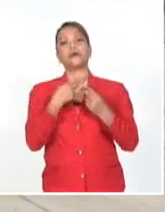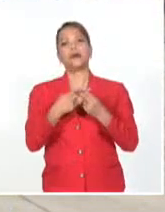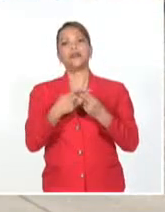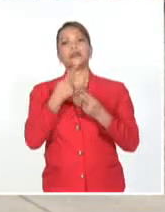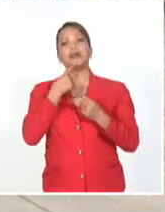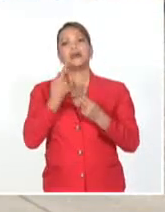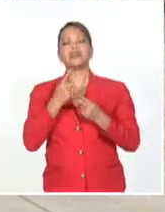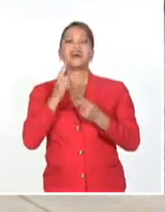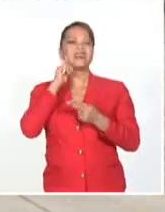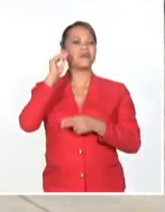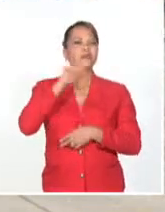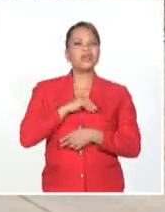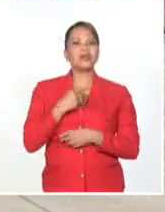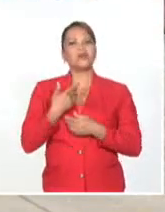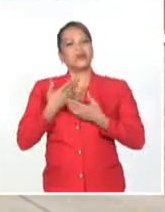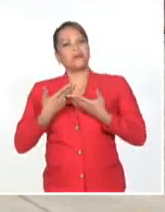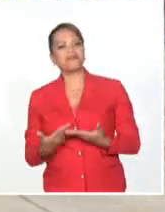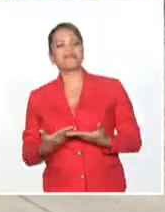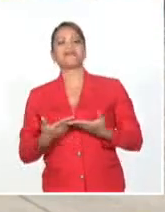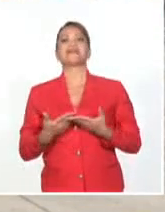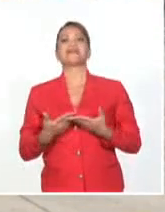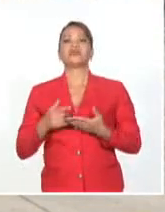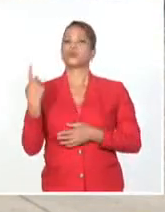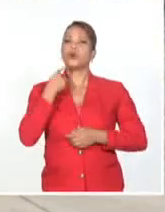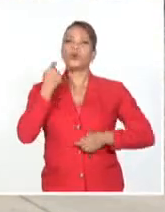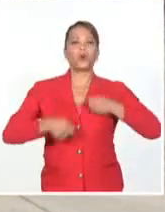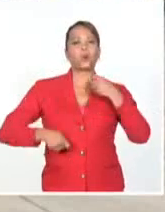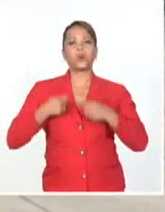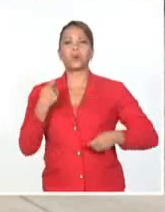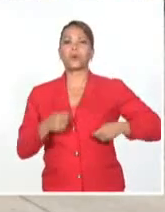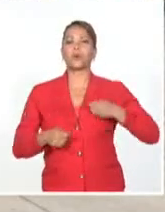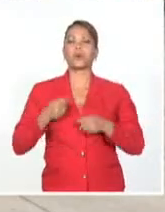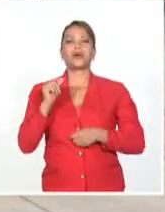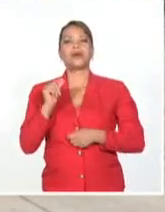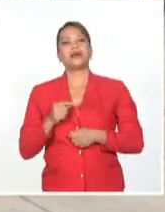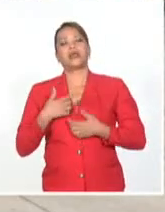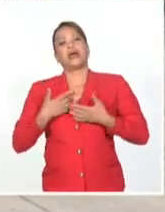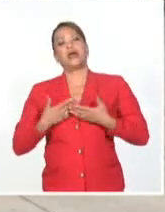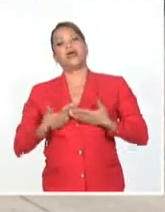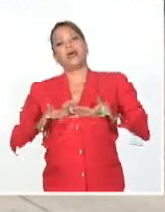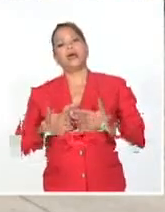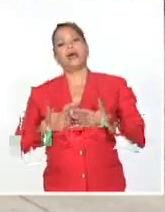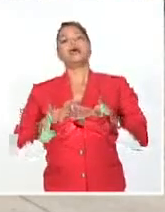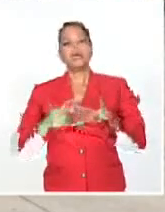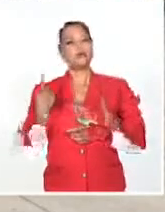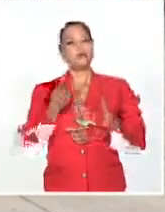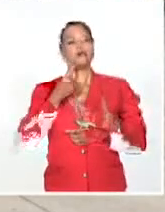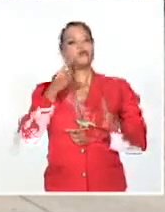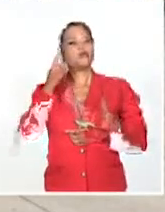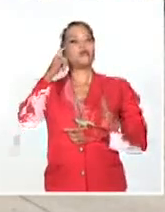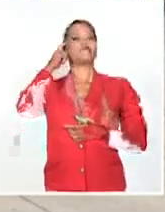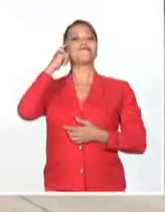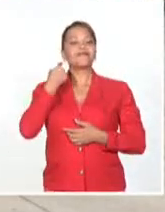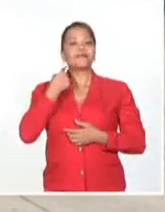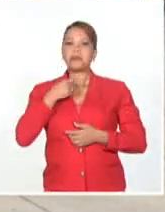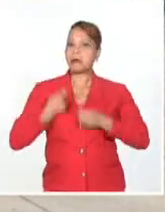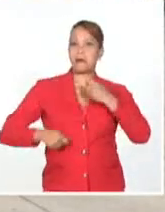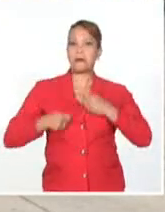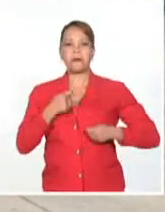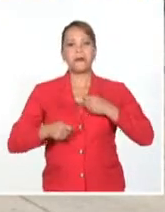desgaste, ¿sabes? Y todos los corredores llegan con un gran desgaste. Hicimos una estrategia para llegar aquí lo más fuerte